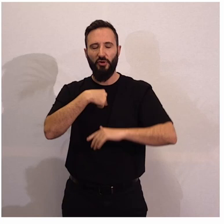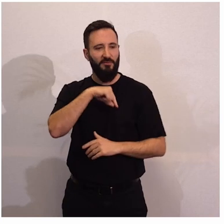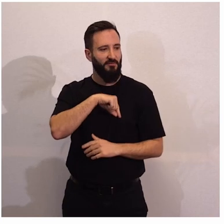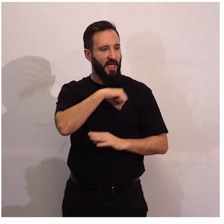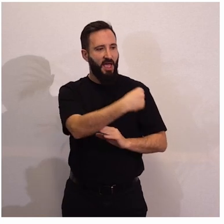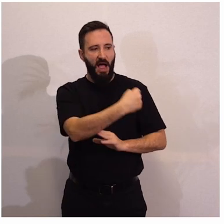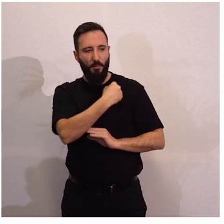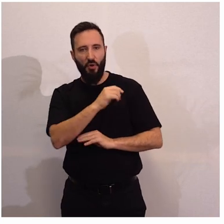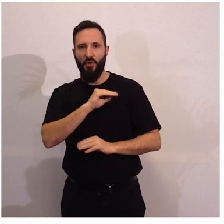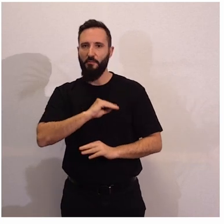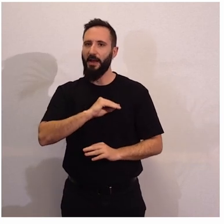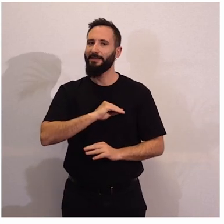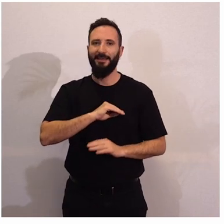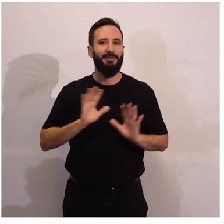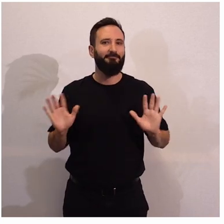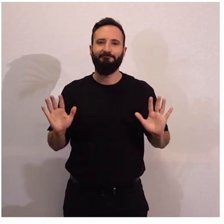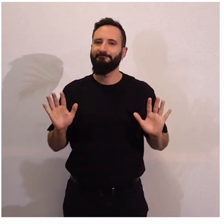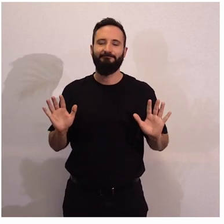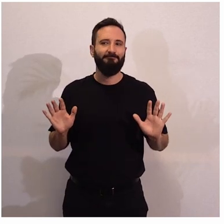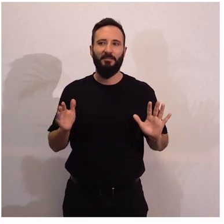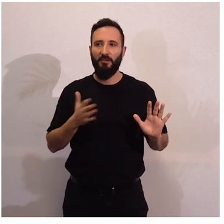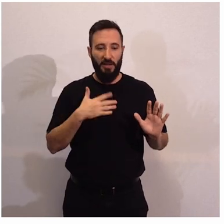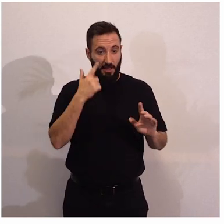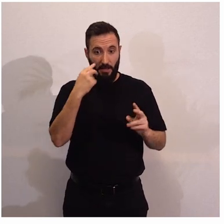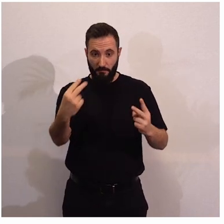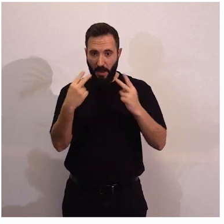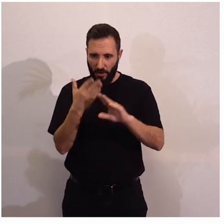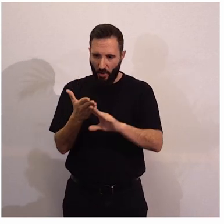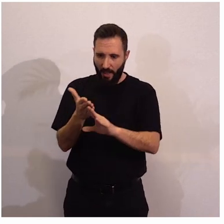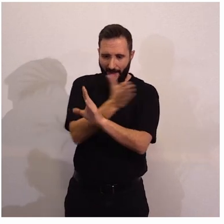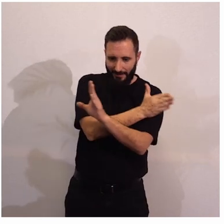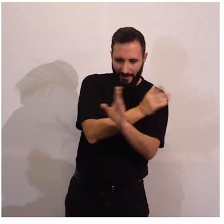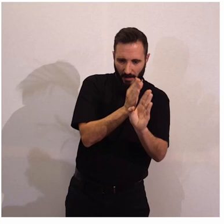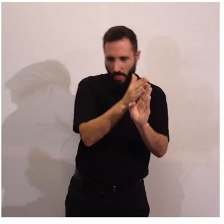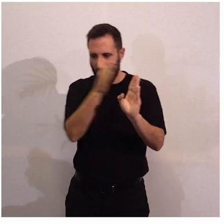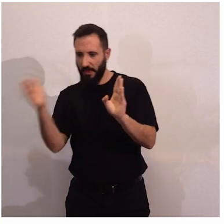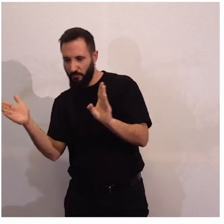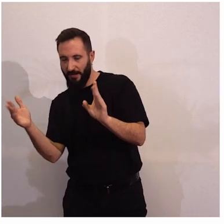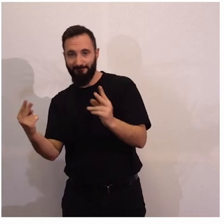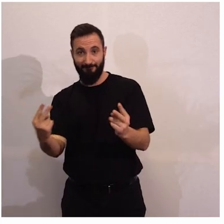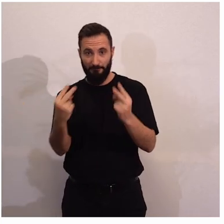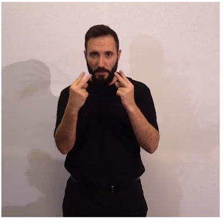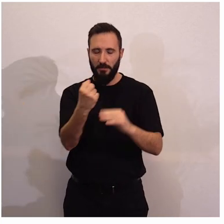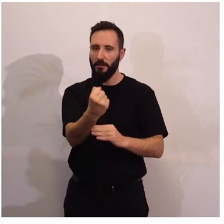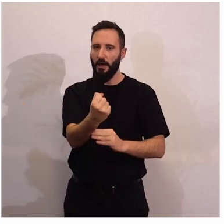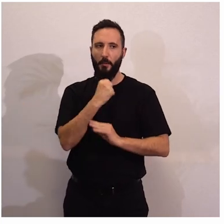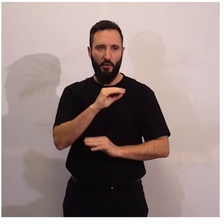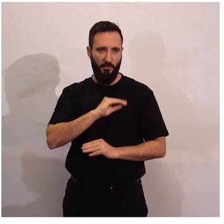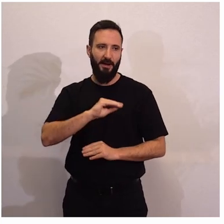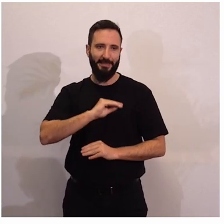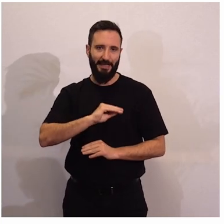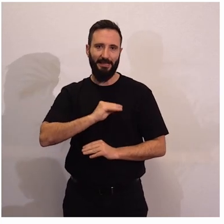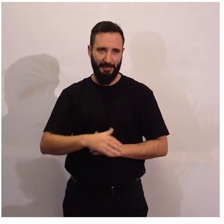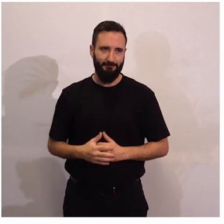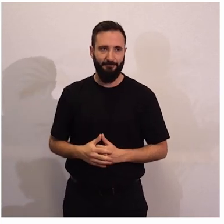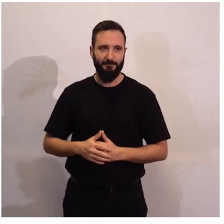apoyo con la gente que ha visto mi antes y mi después, pues me han